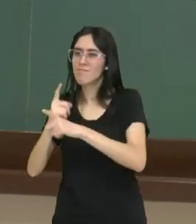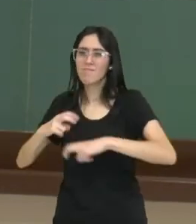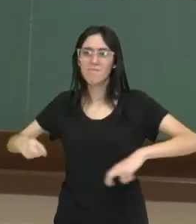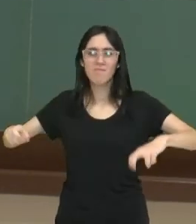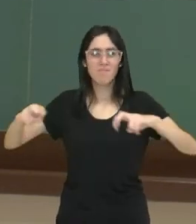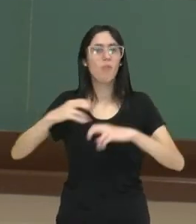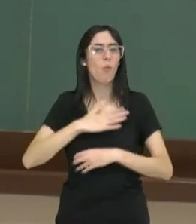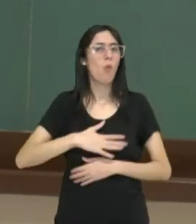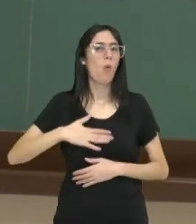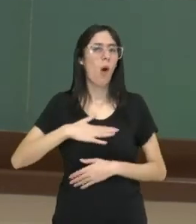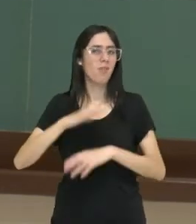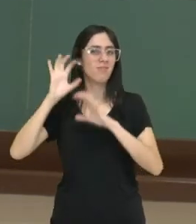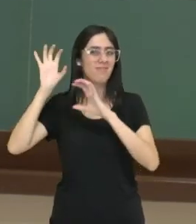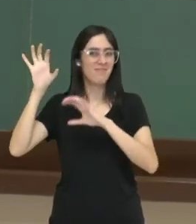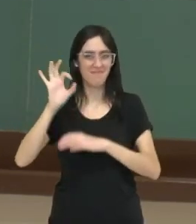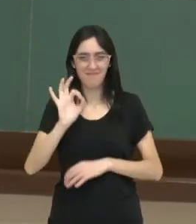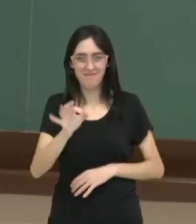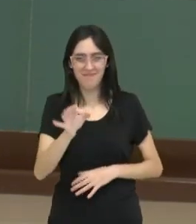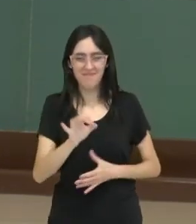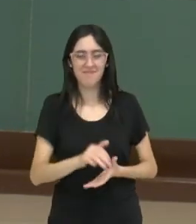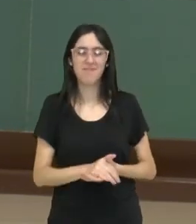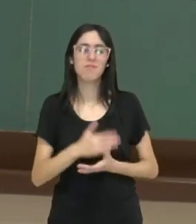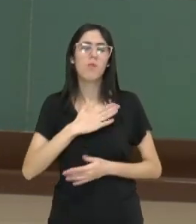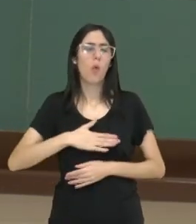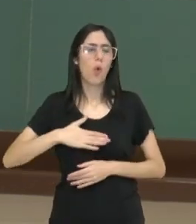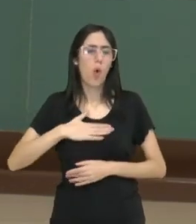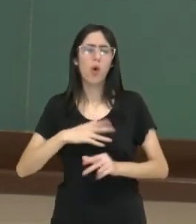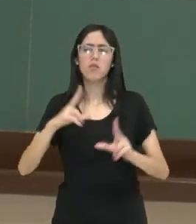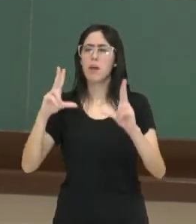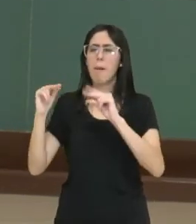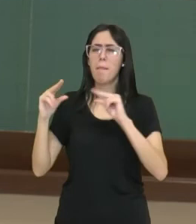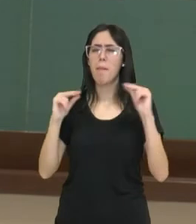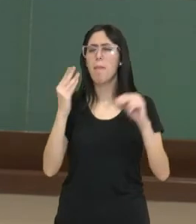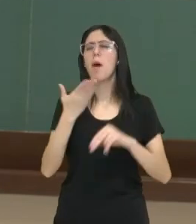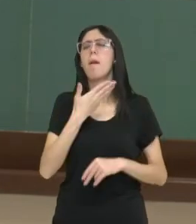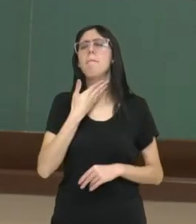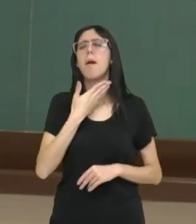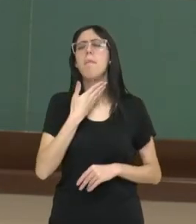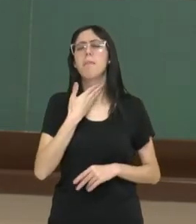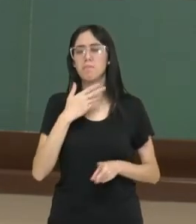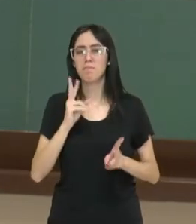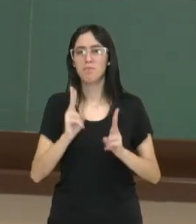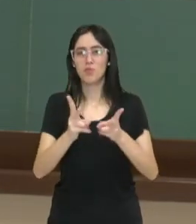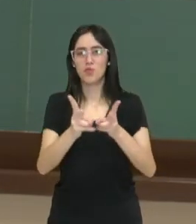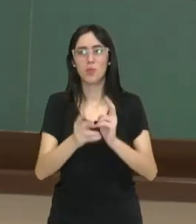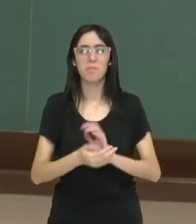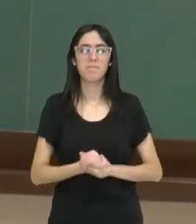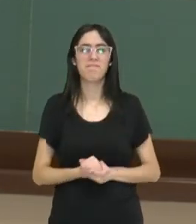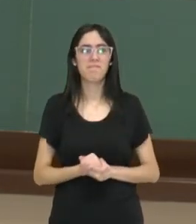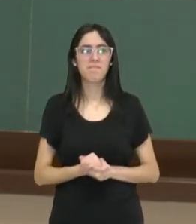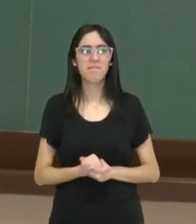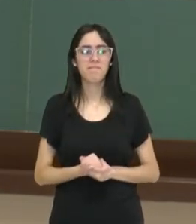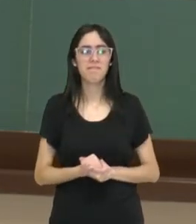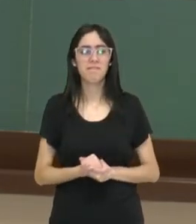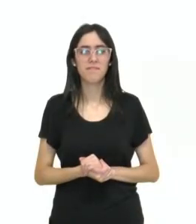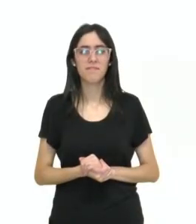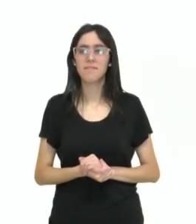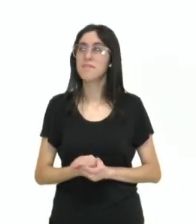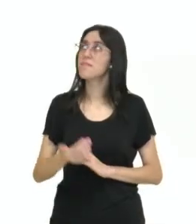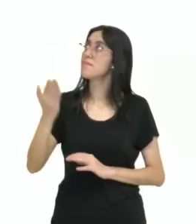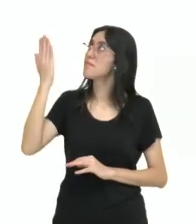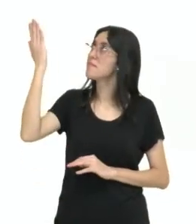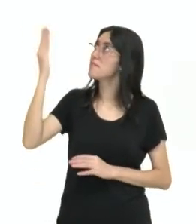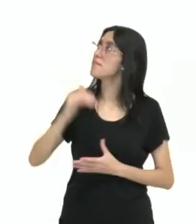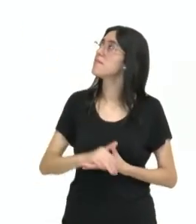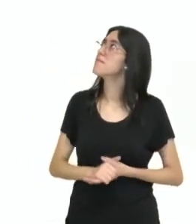amigos, certo? Falar, conversar. Siguiendo. Bom, lo único que